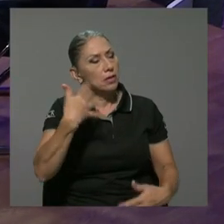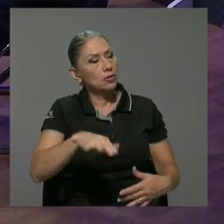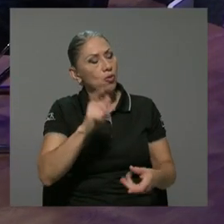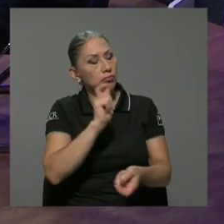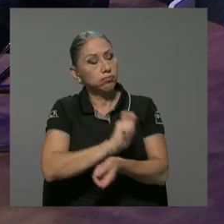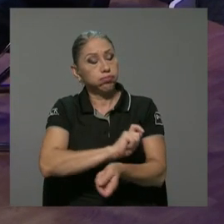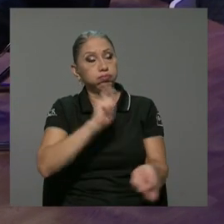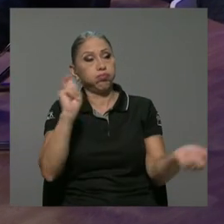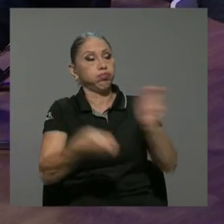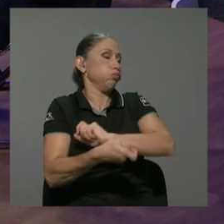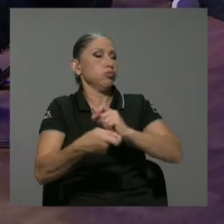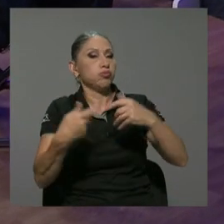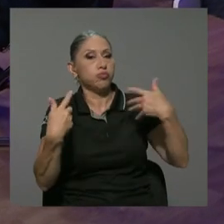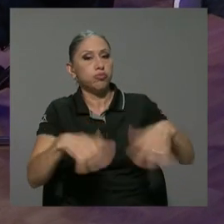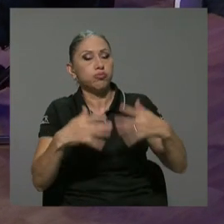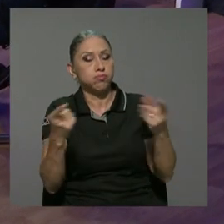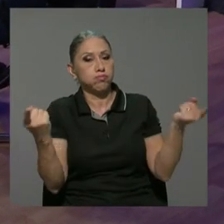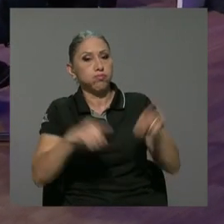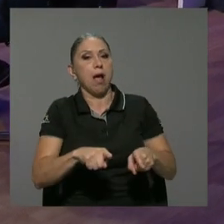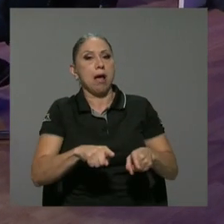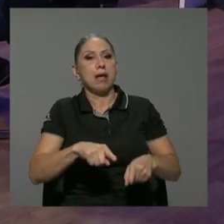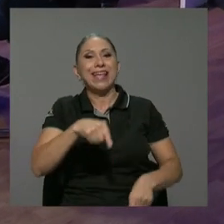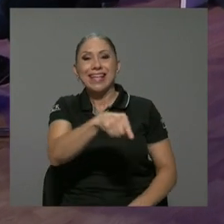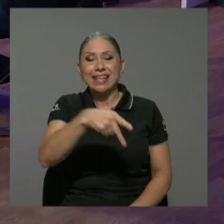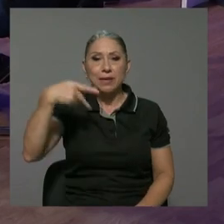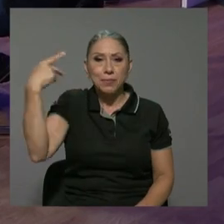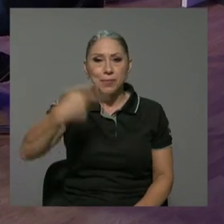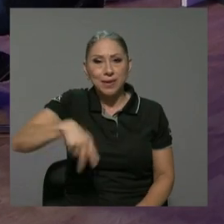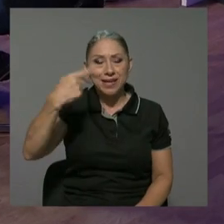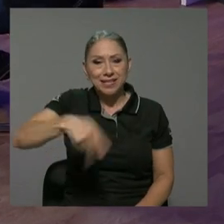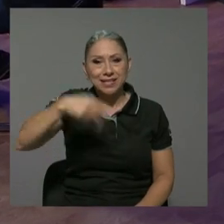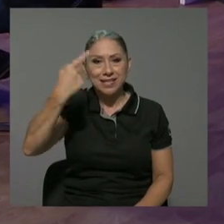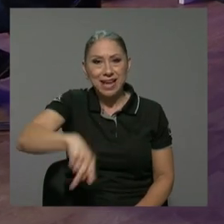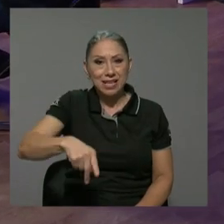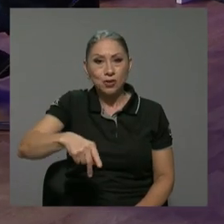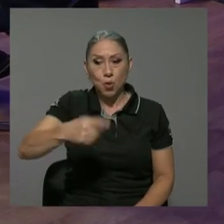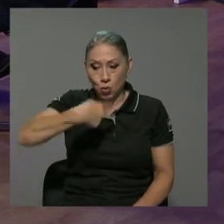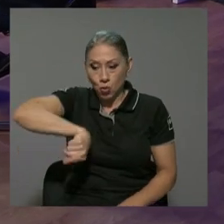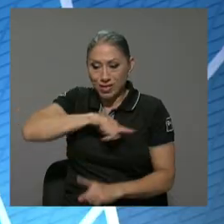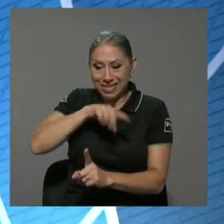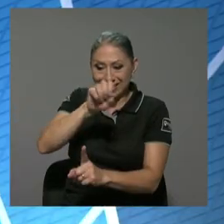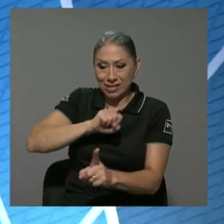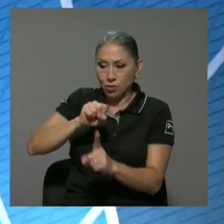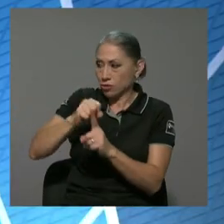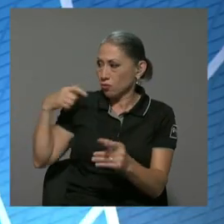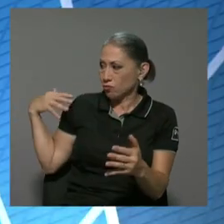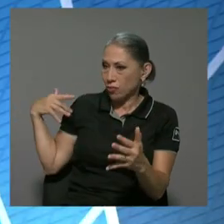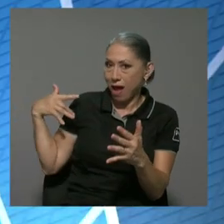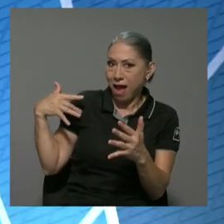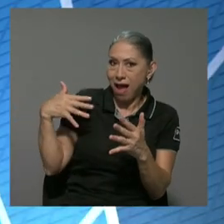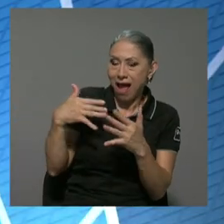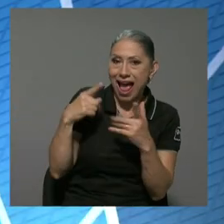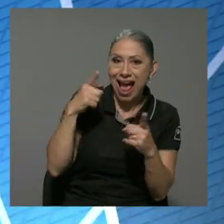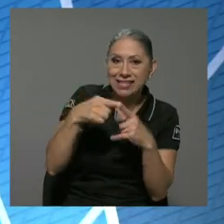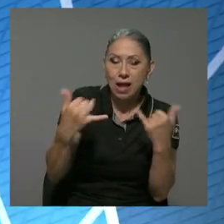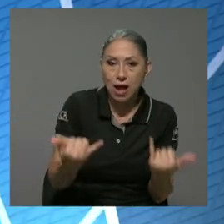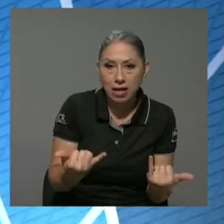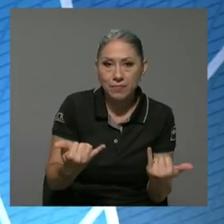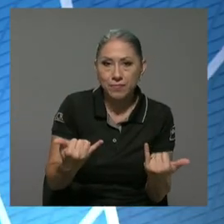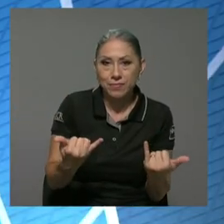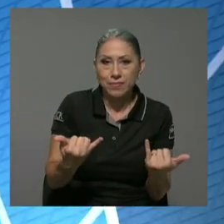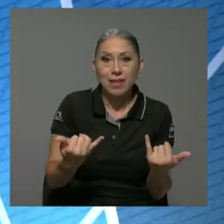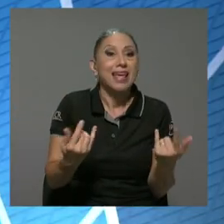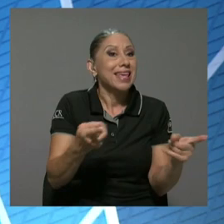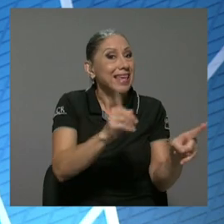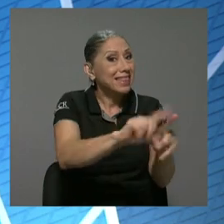radicales que ponen en riesgo lo que hemos sido hasta este momento. Exacto. Y como decíamos anteriormente, es en